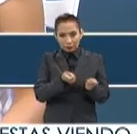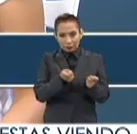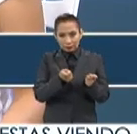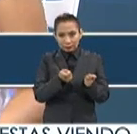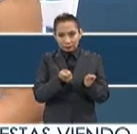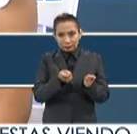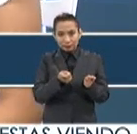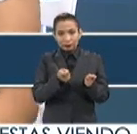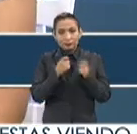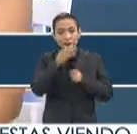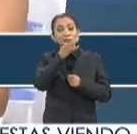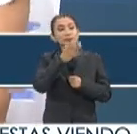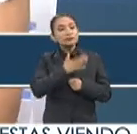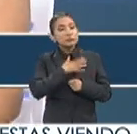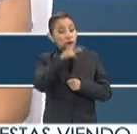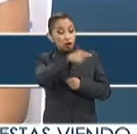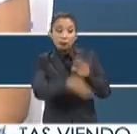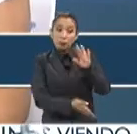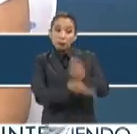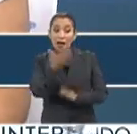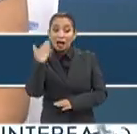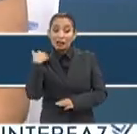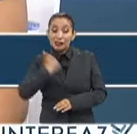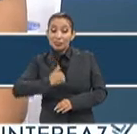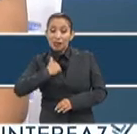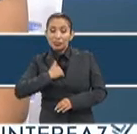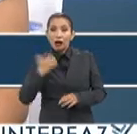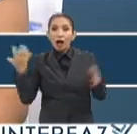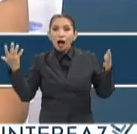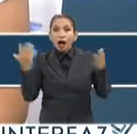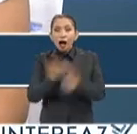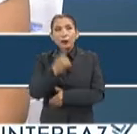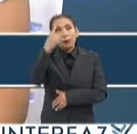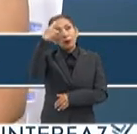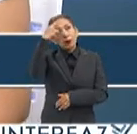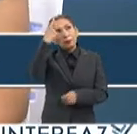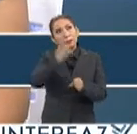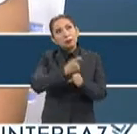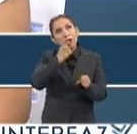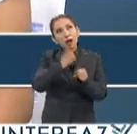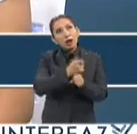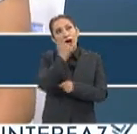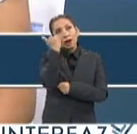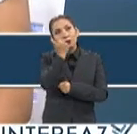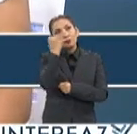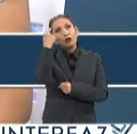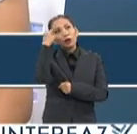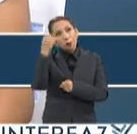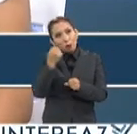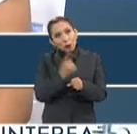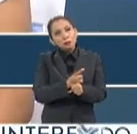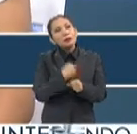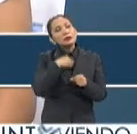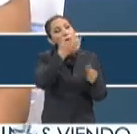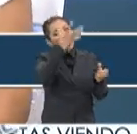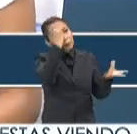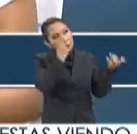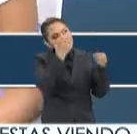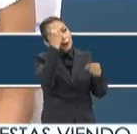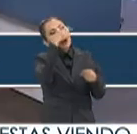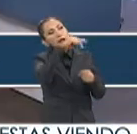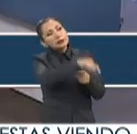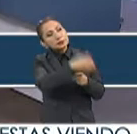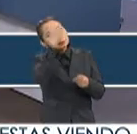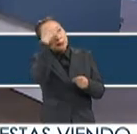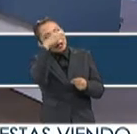me dieron la noticia de que me iba a ir a Vancouver, yo creo que en lo primero que pensé fue en mis alumnos, la gran oportunidad que yo iba a